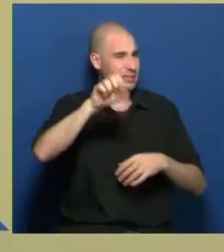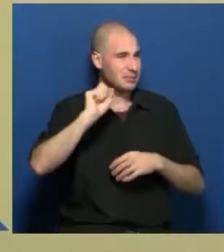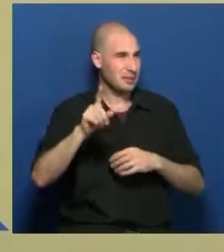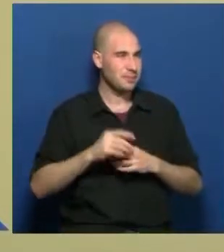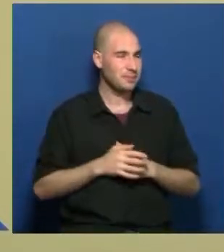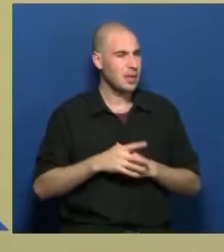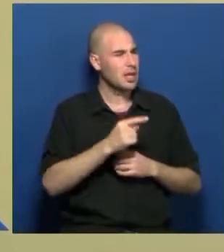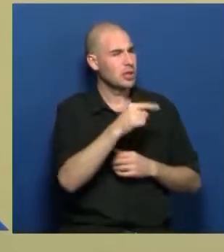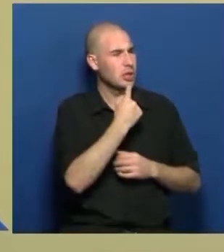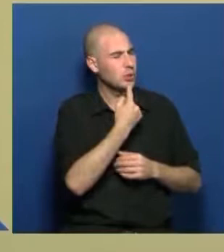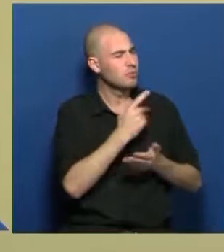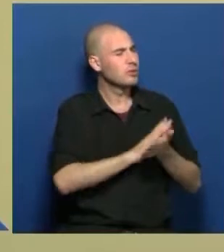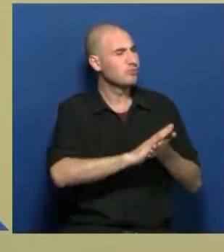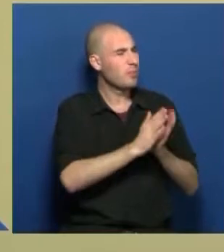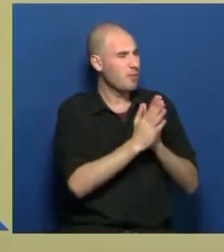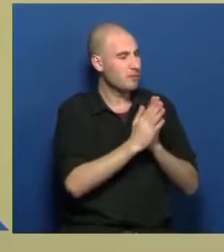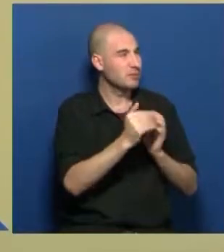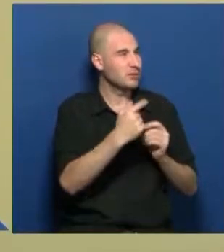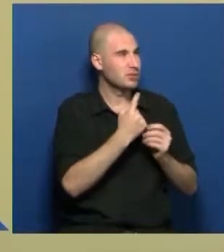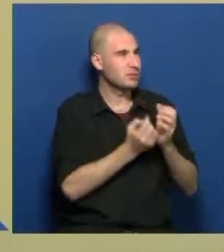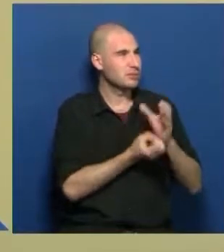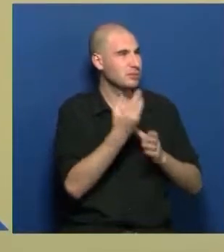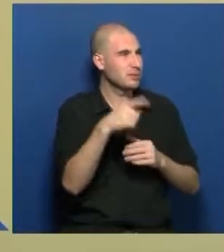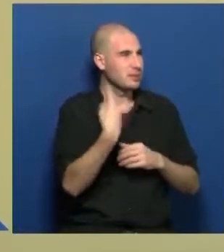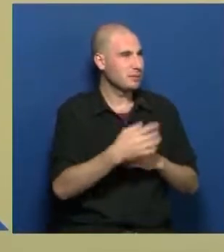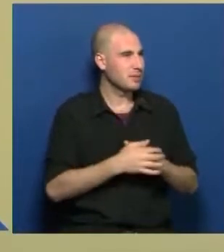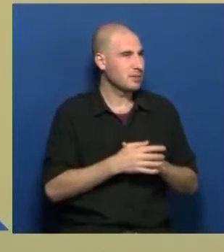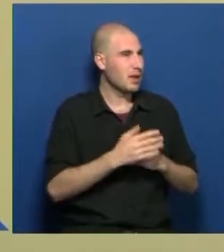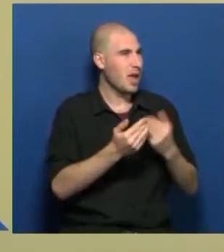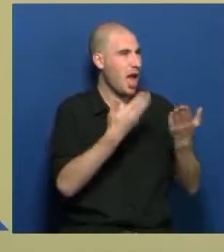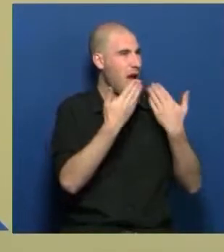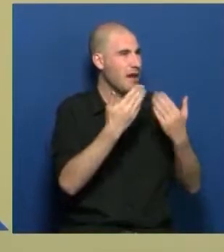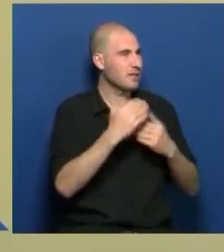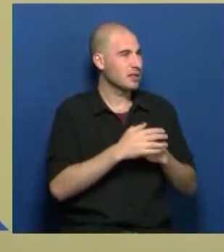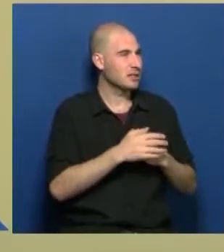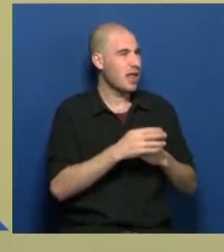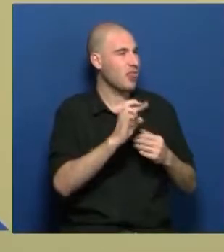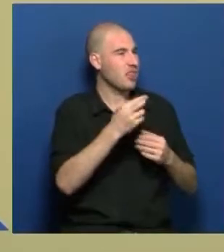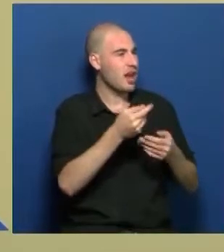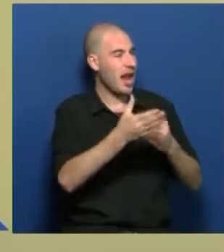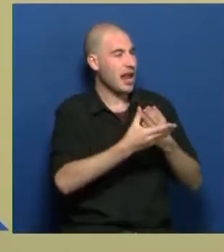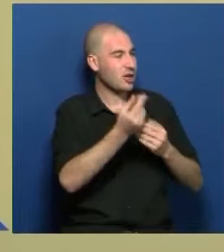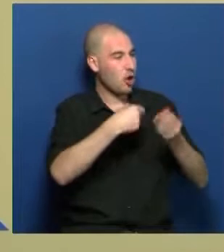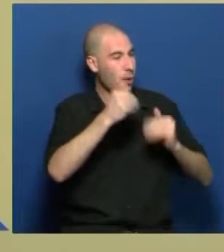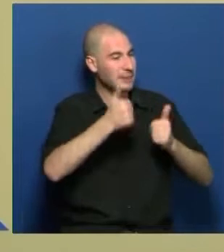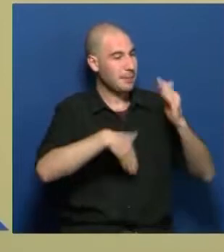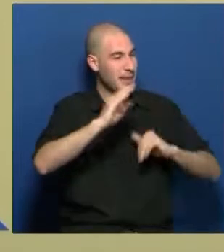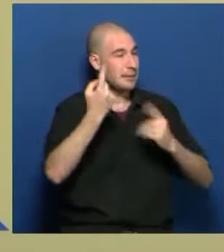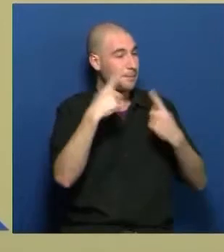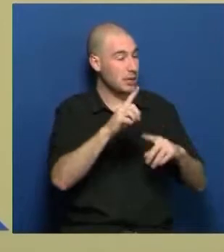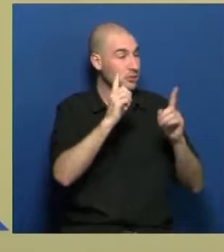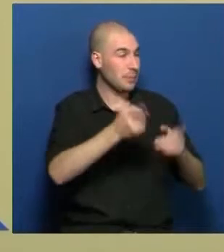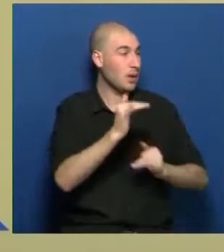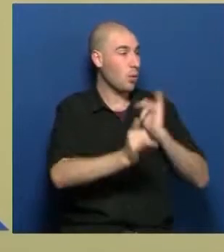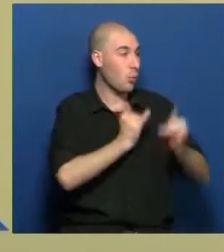Sí. Sacamos una duda que siempre me surge cuando hablamos de que se ajusta el dólar para que sea más competitivo, pero a su vez también